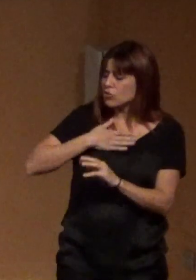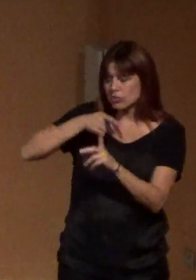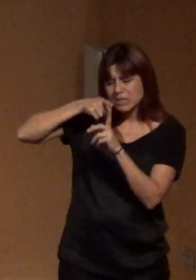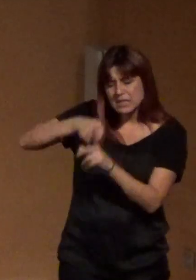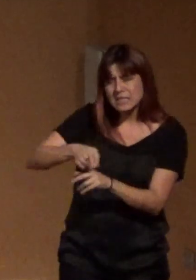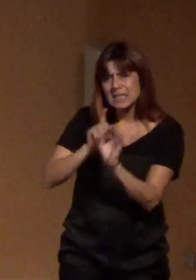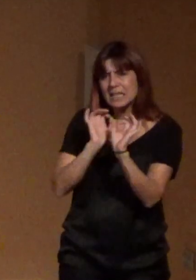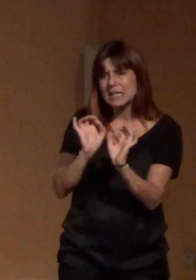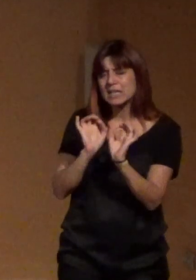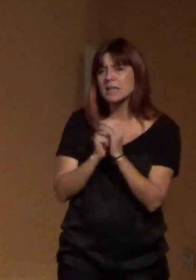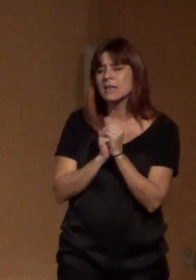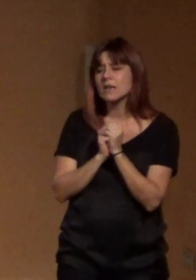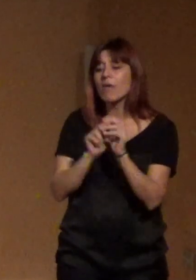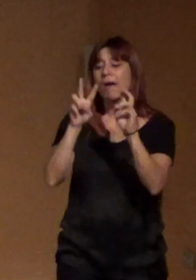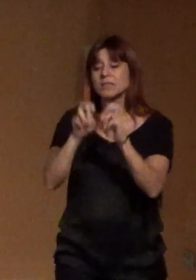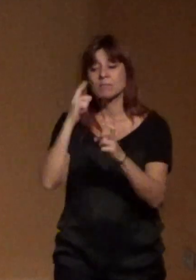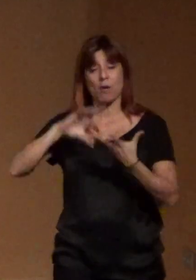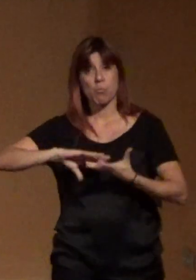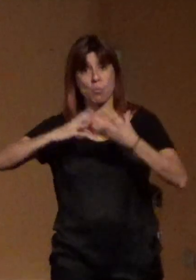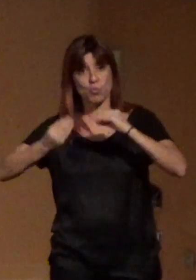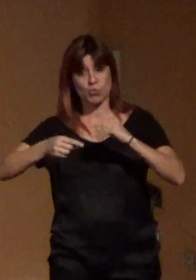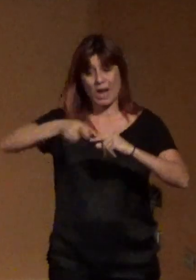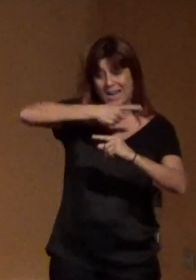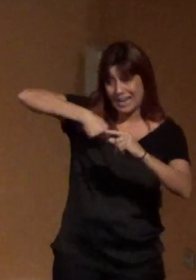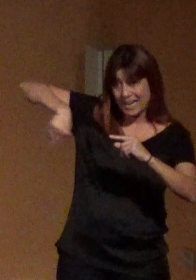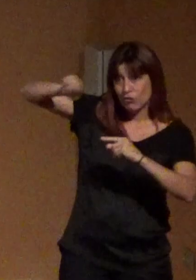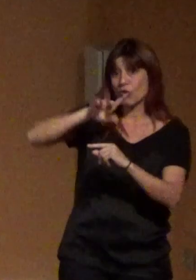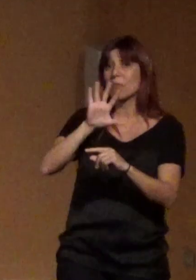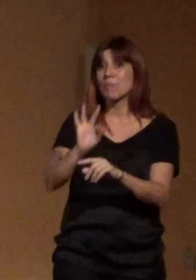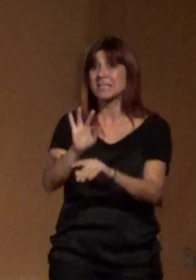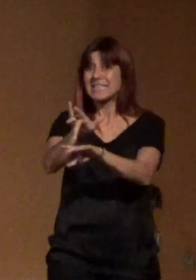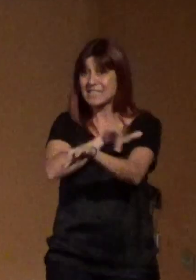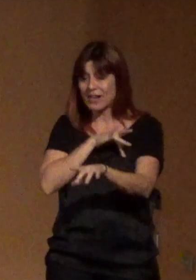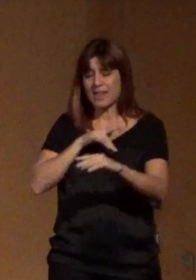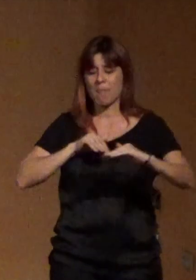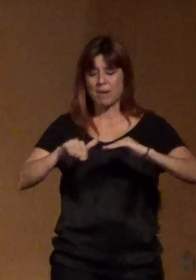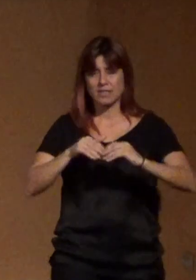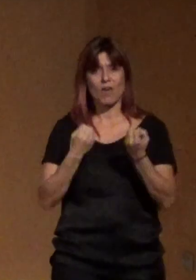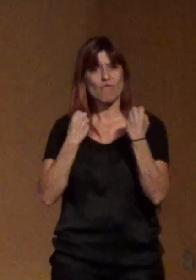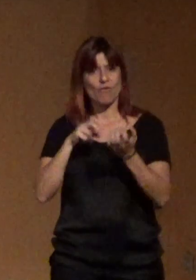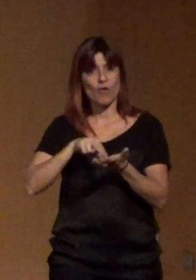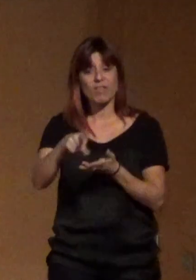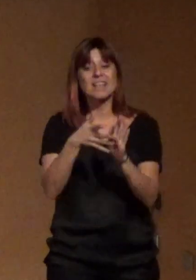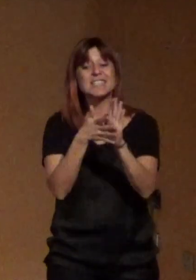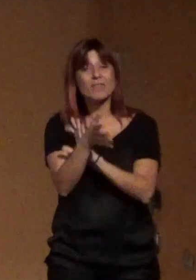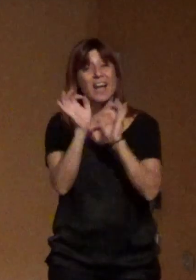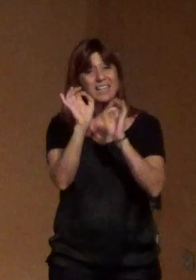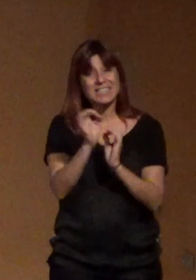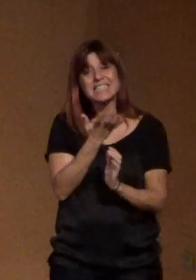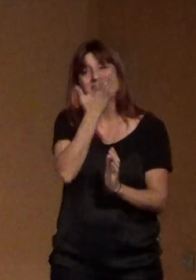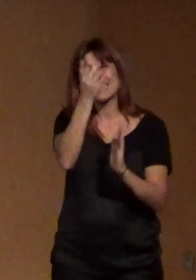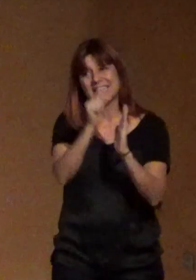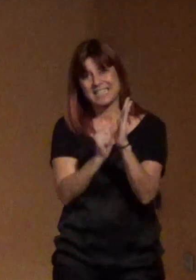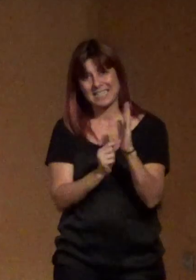la inspección, en el tono muscular, en los reflejos, en la sensibilidad, en la fuerza, coordinación, marcha, todo lo que llamamos signos neurológicos blandos o menores,